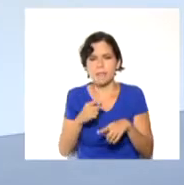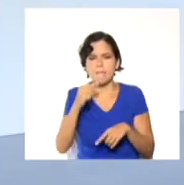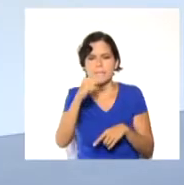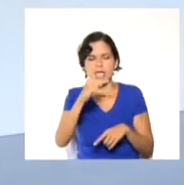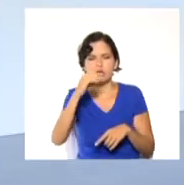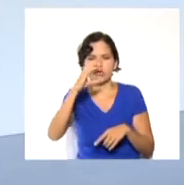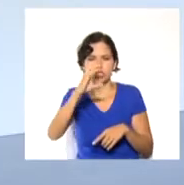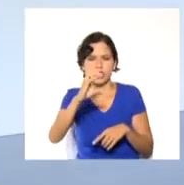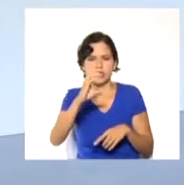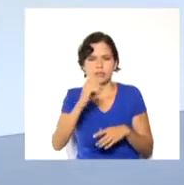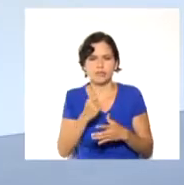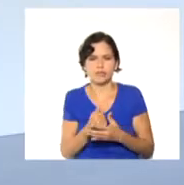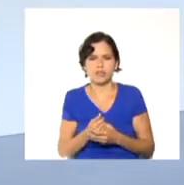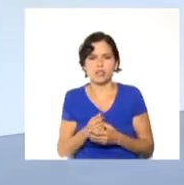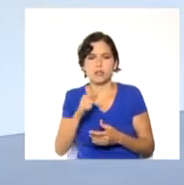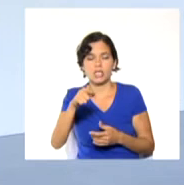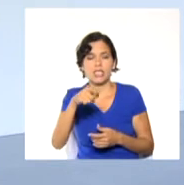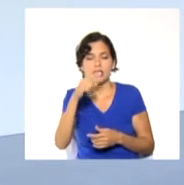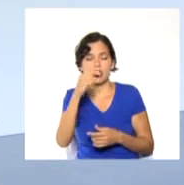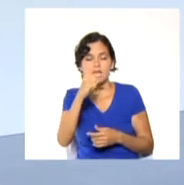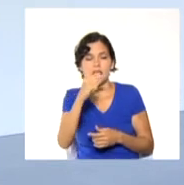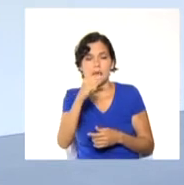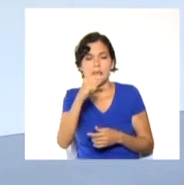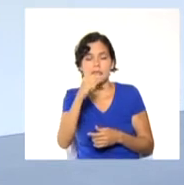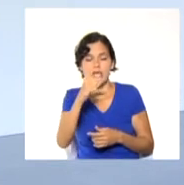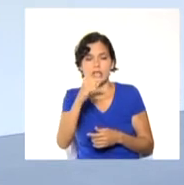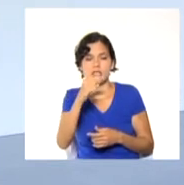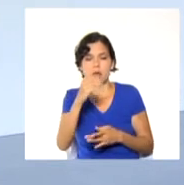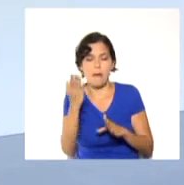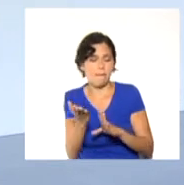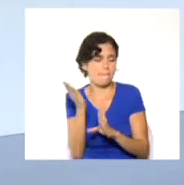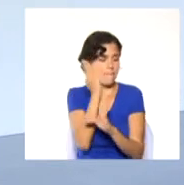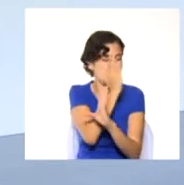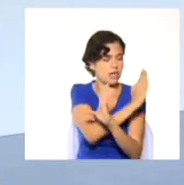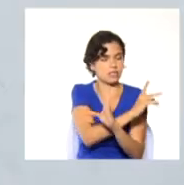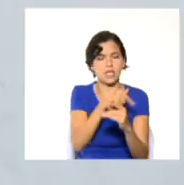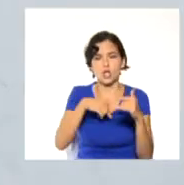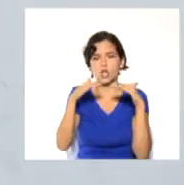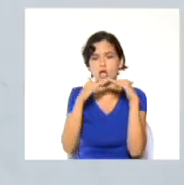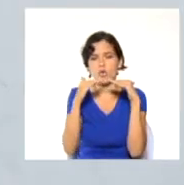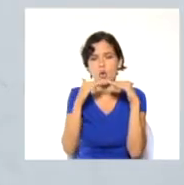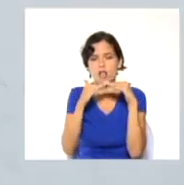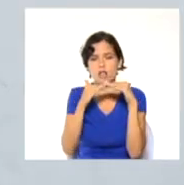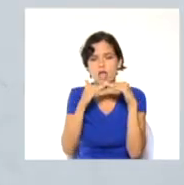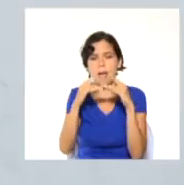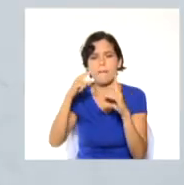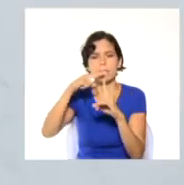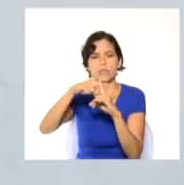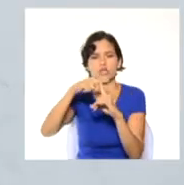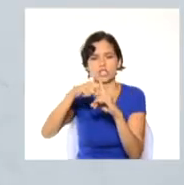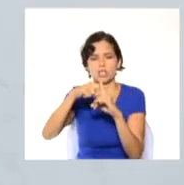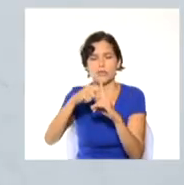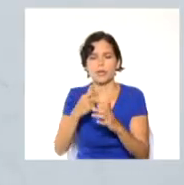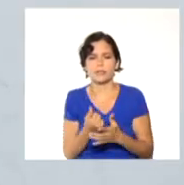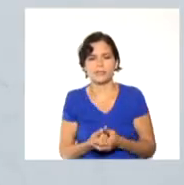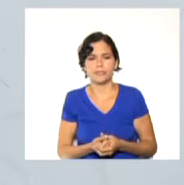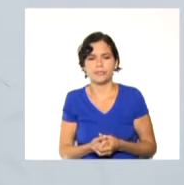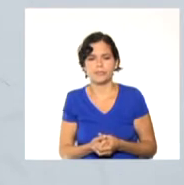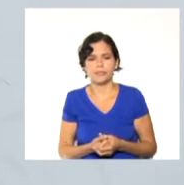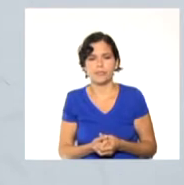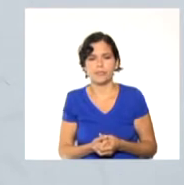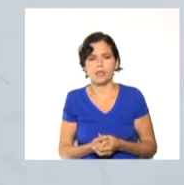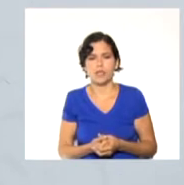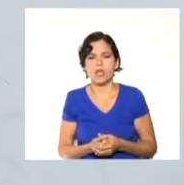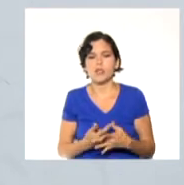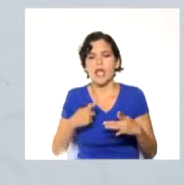menos C, como esta variable, la C es negativa, pasa a ser muy bien, positiva.